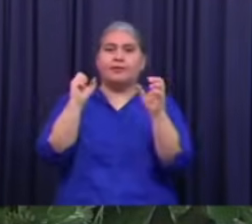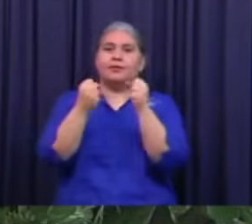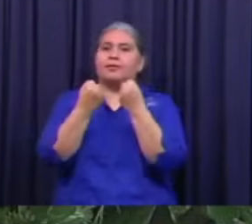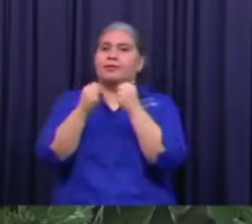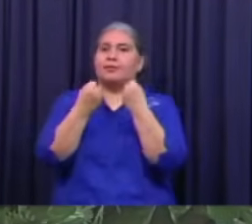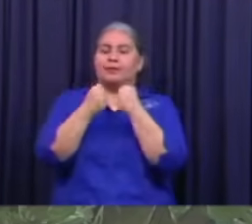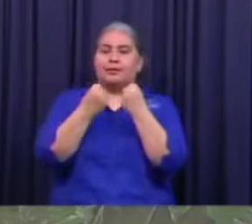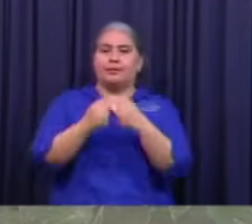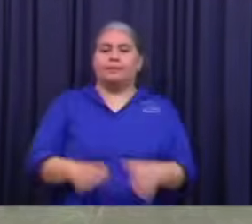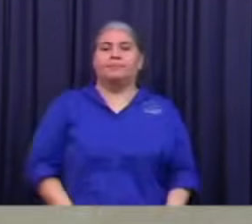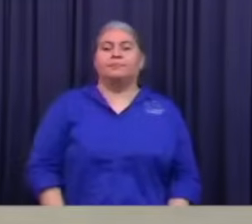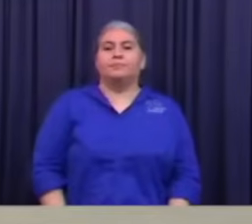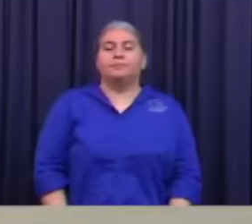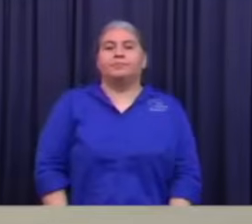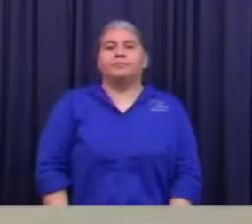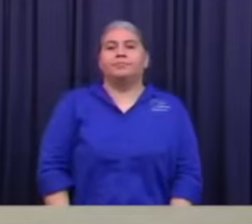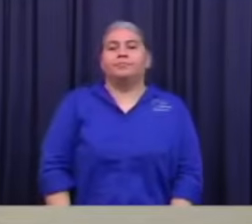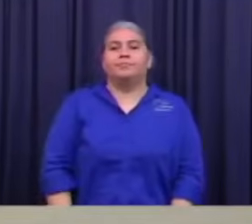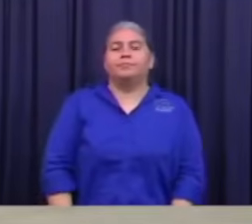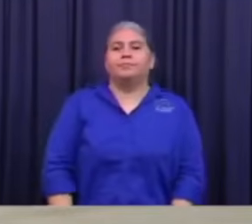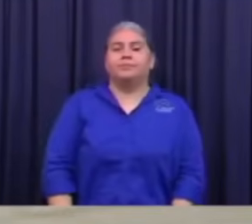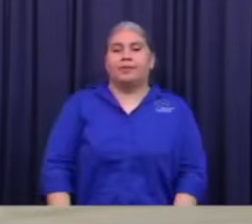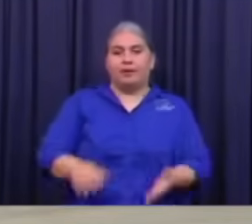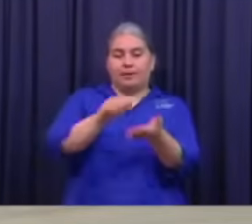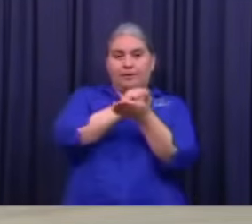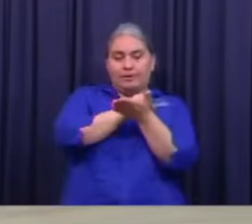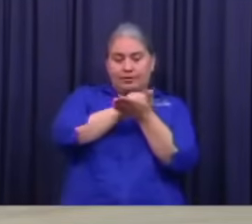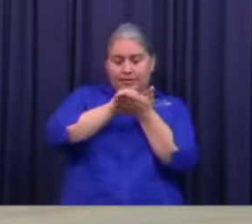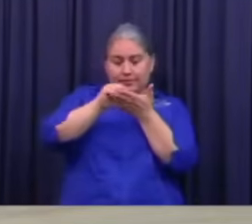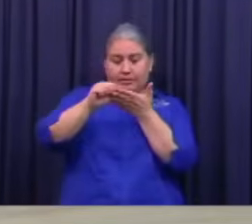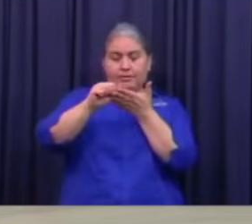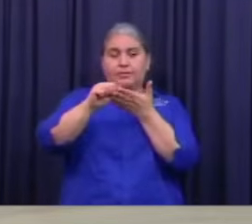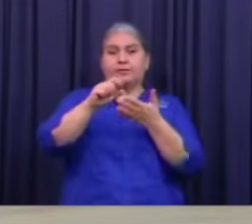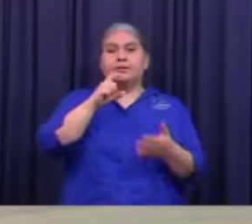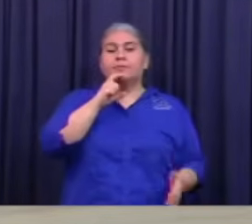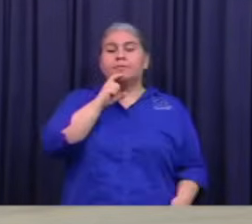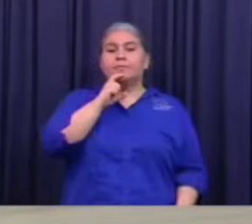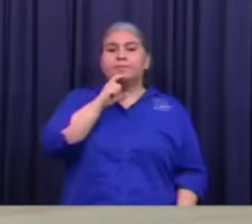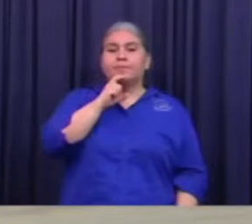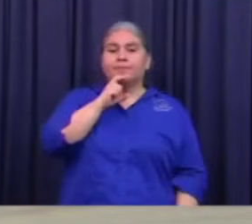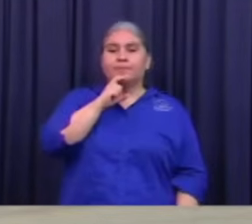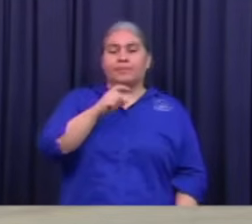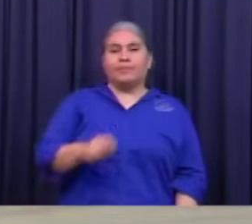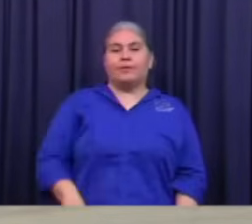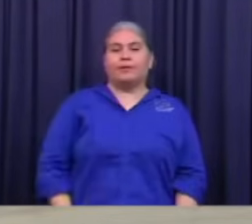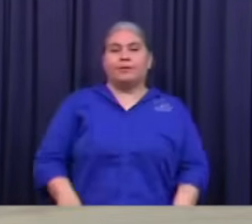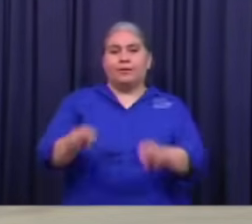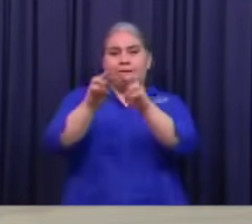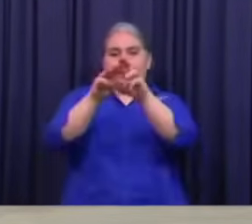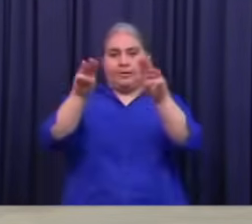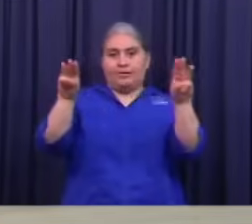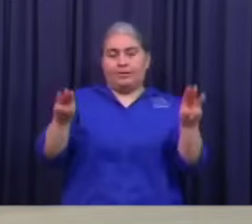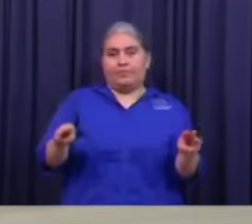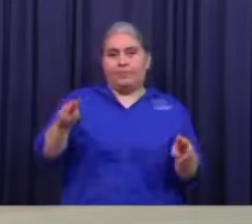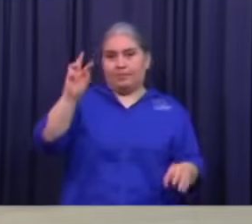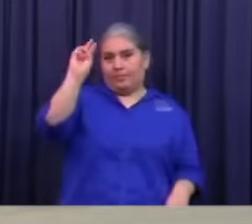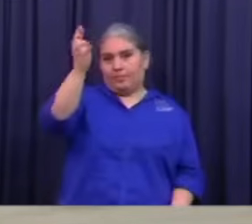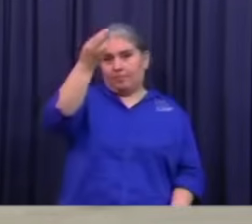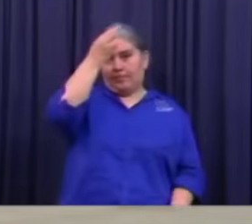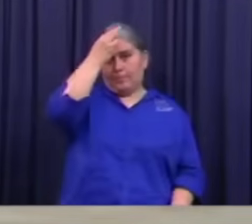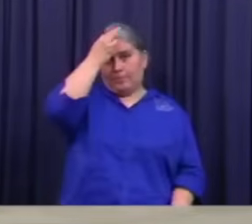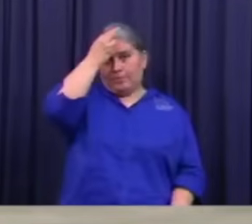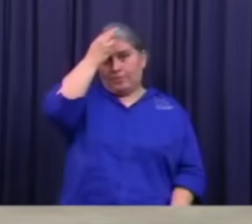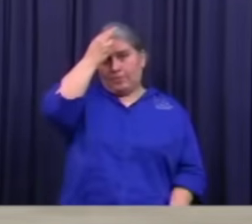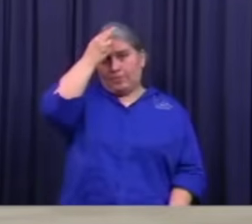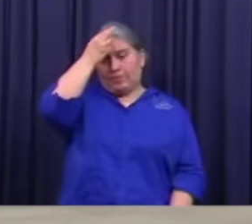venga Santa Cena la mesa del rey